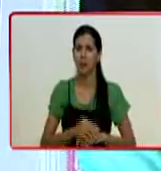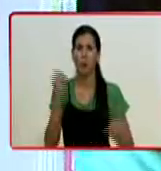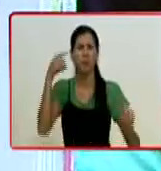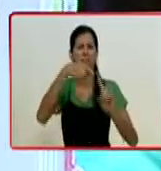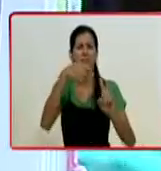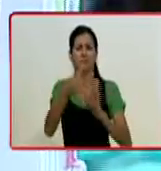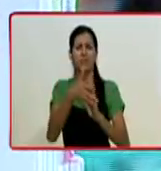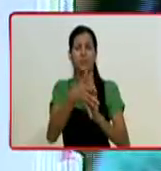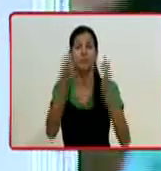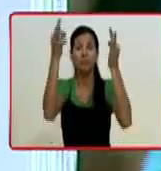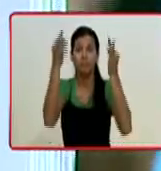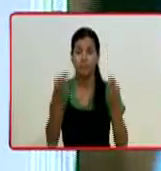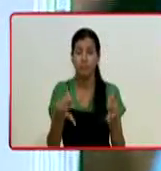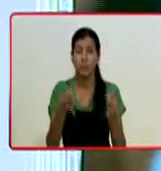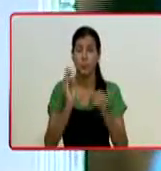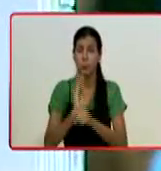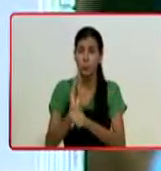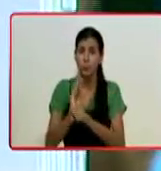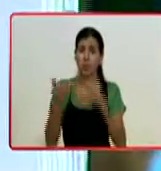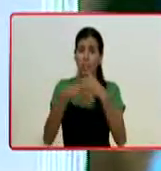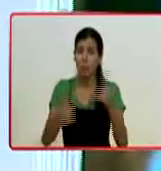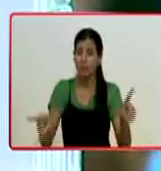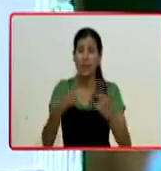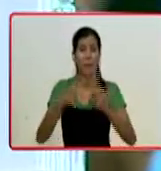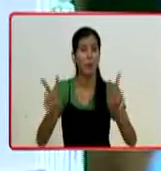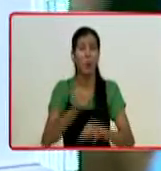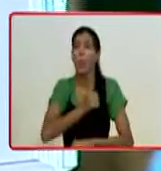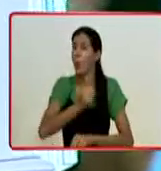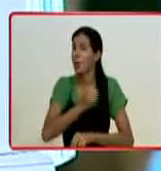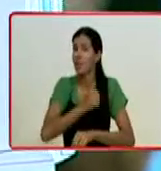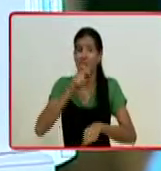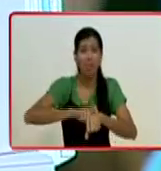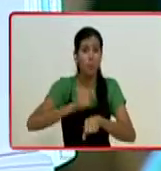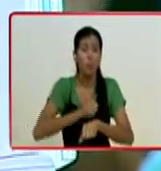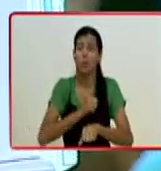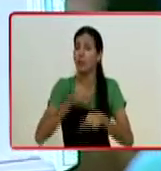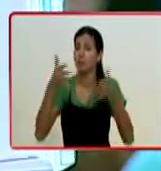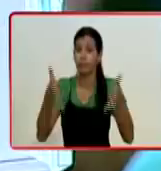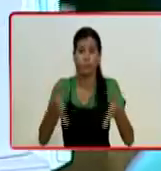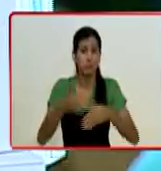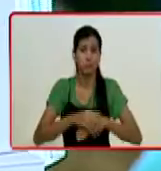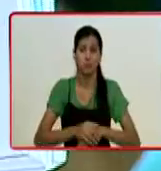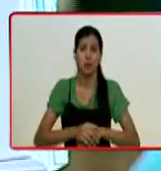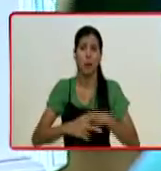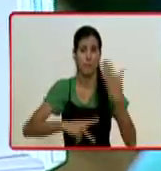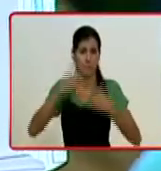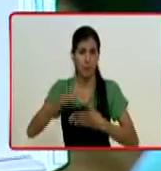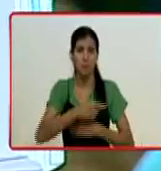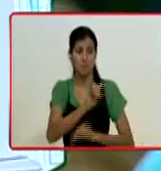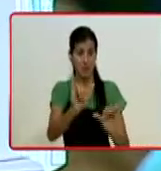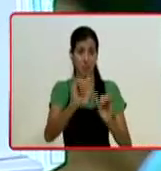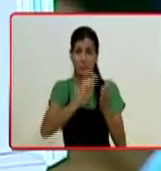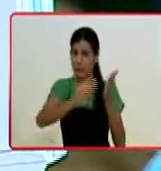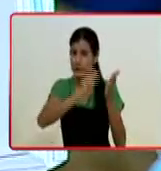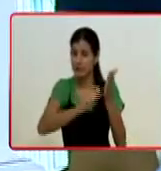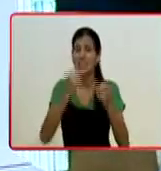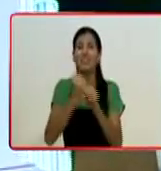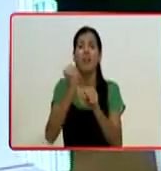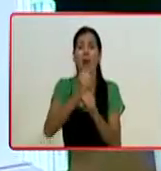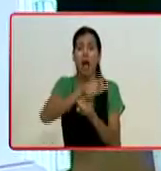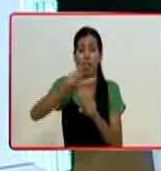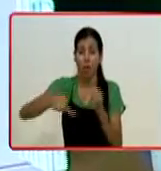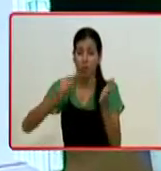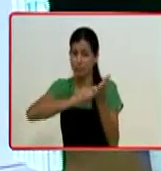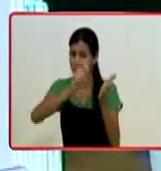garantizar la democracia y la paz en cualquier escenario. Aquí están los planes de los trabajadores